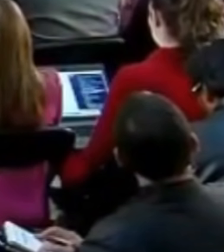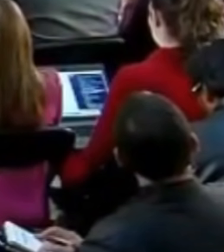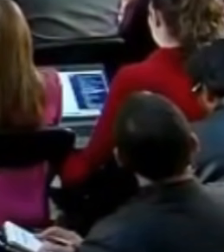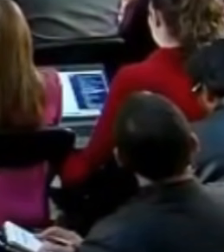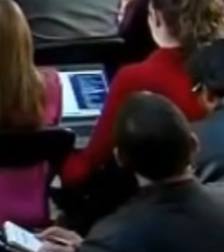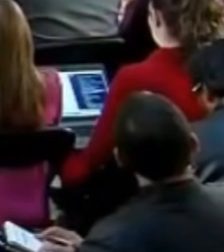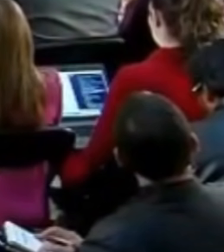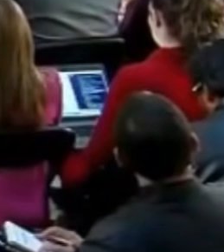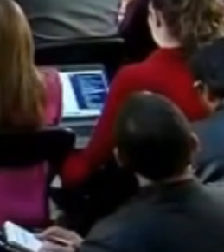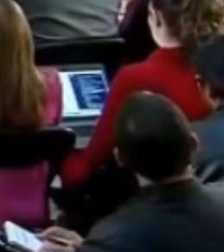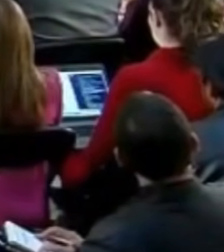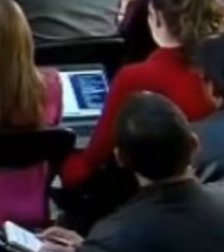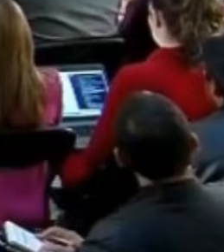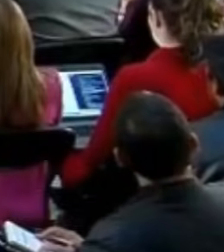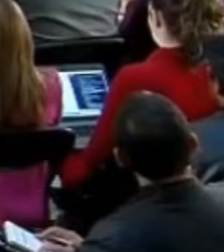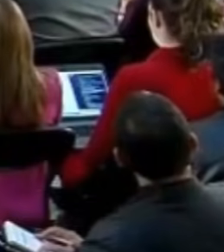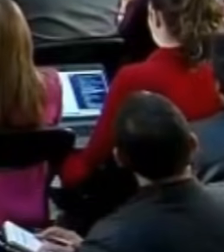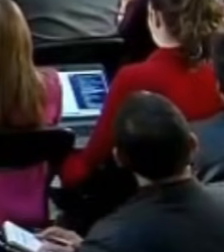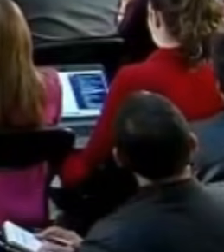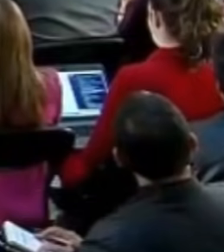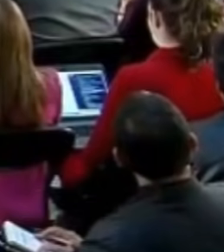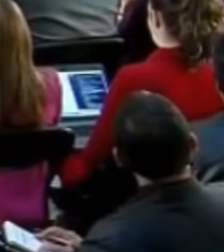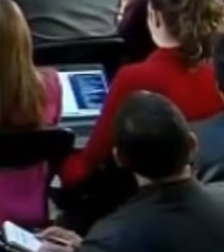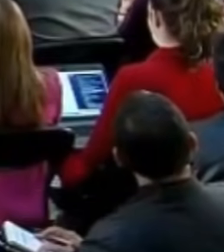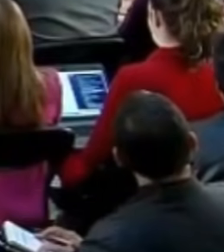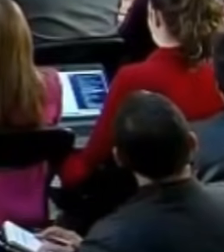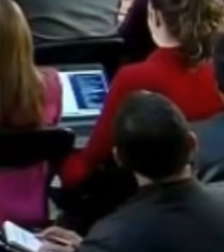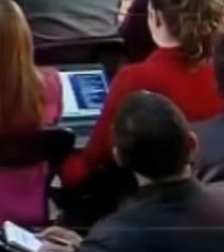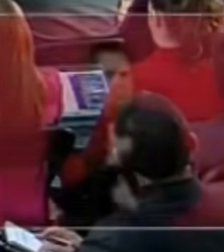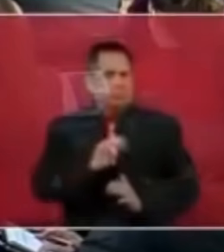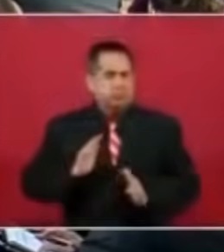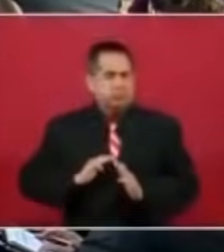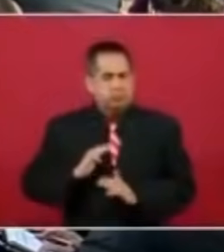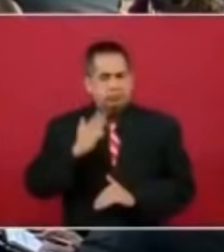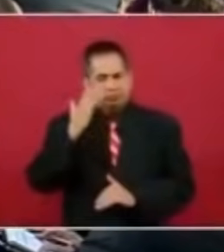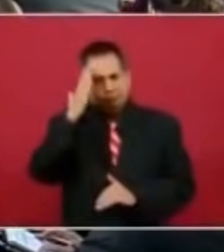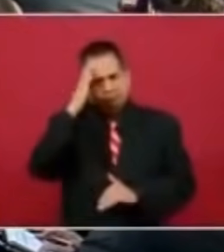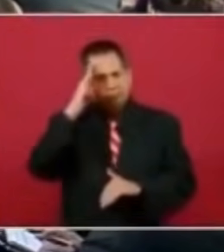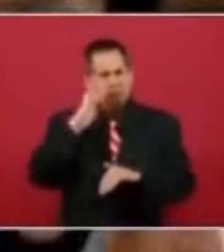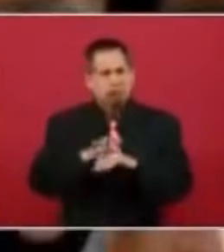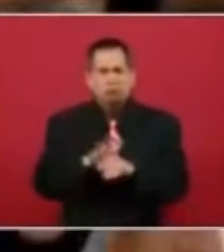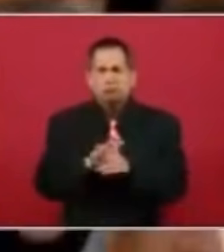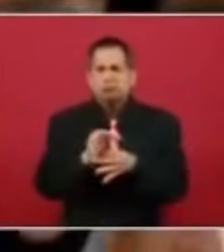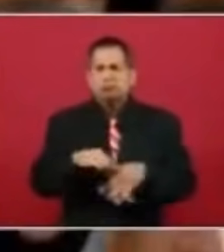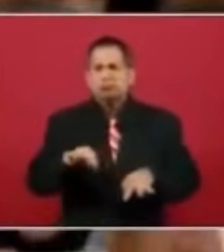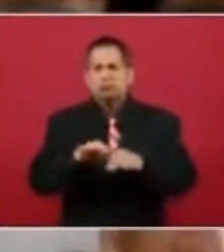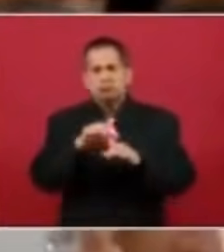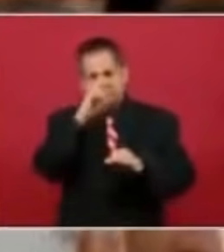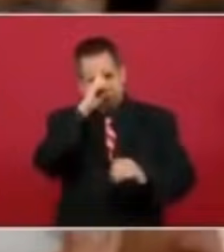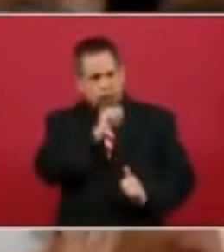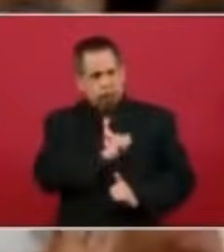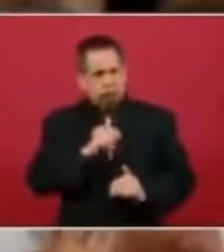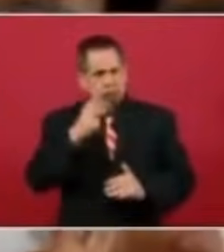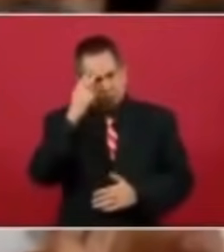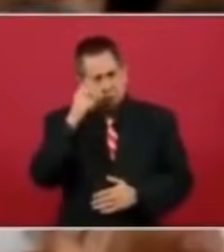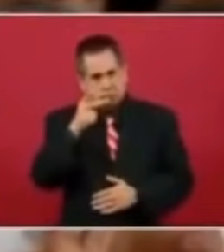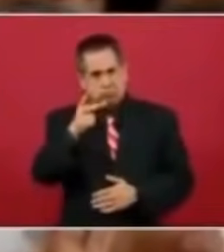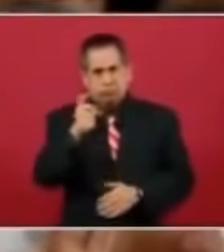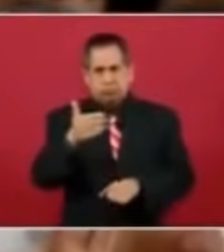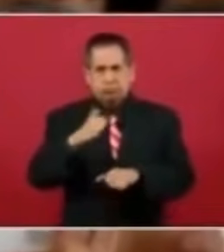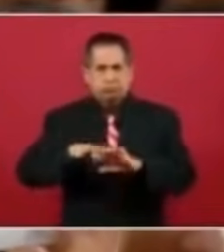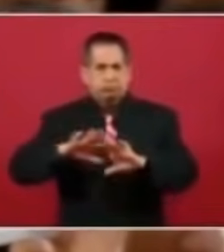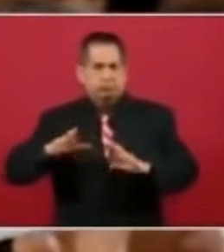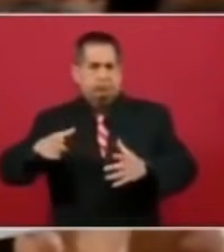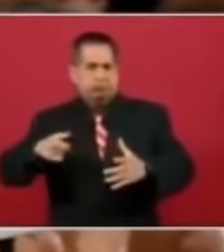Día del Ejército Mexicano, quisiera saber cuál es la importancia del Ejército Mexicano para su administración y si tendrá usted